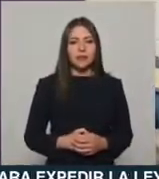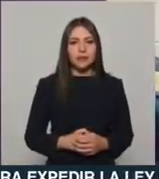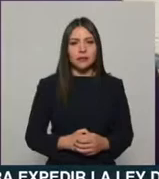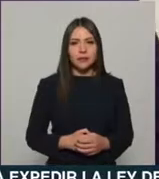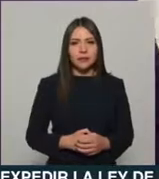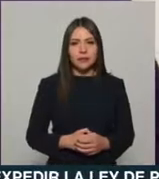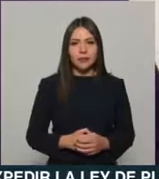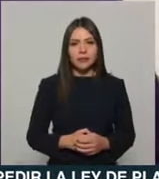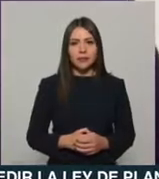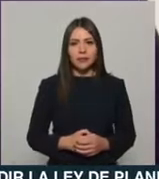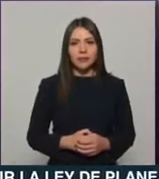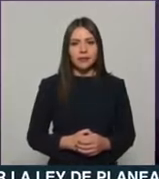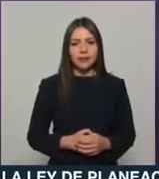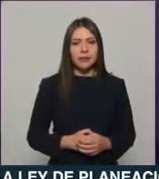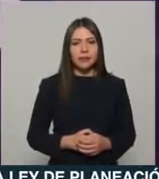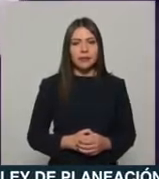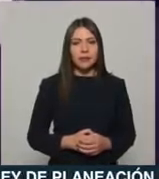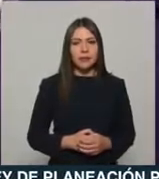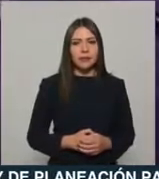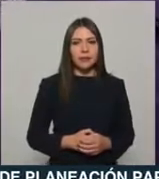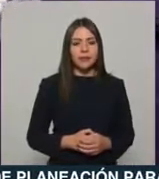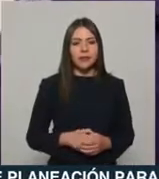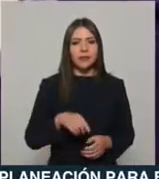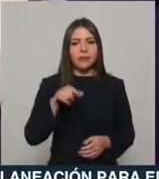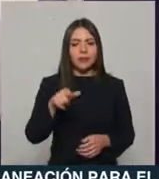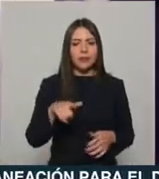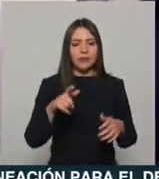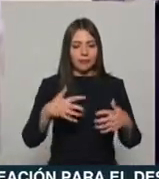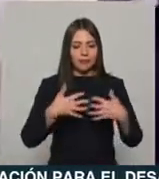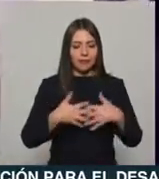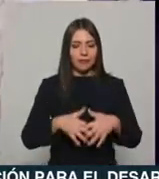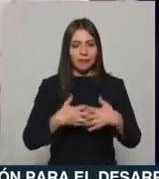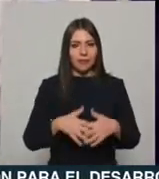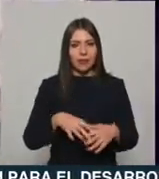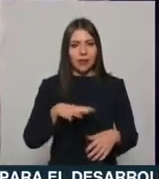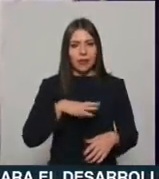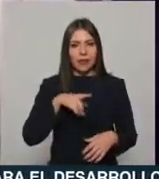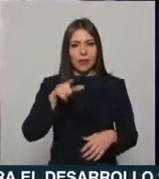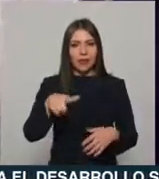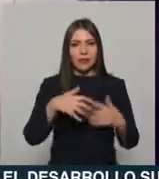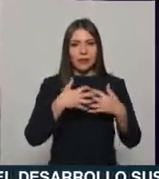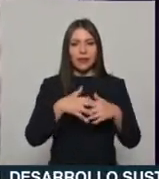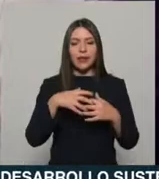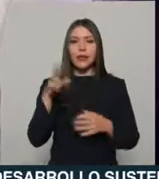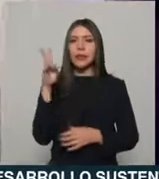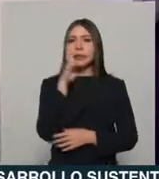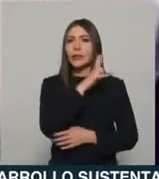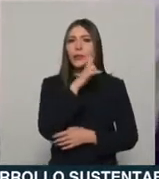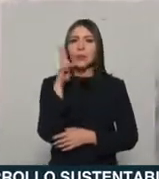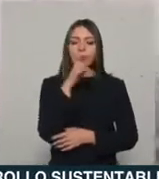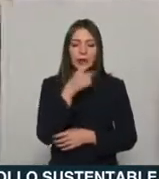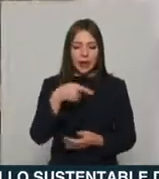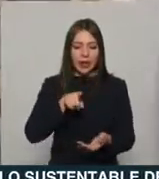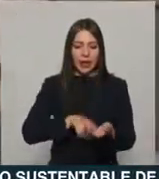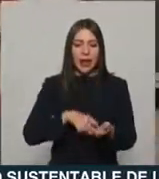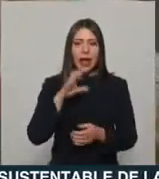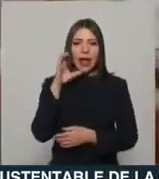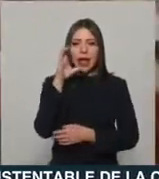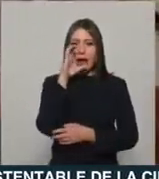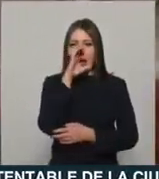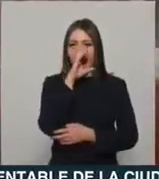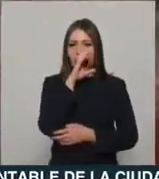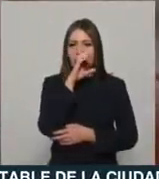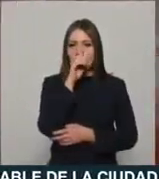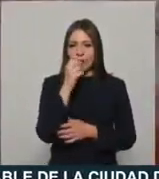Aquí tenemos ya aquí ya tenemos el proceso industrializado. Esta máquina, por medio de aire caliente, se le administra